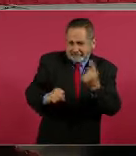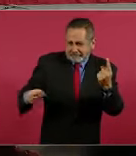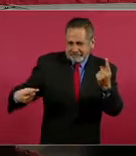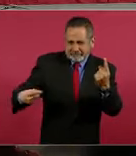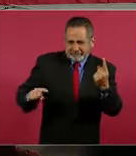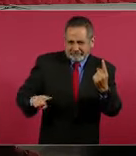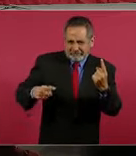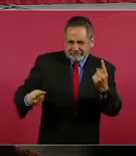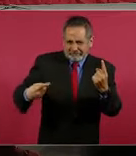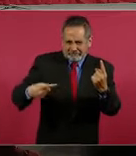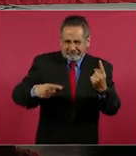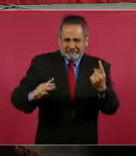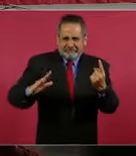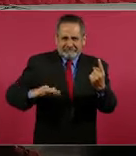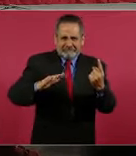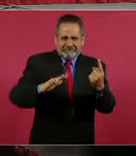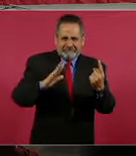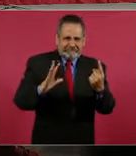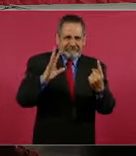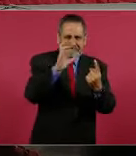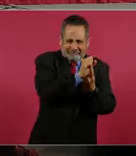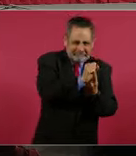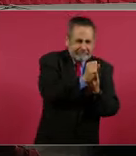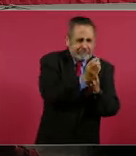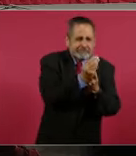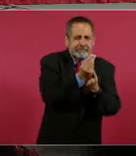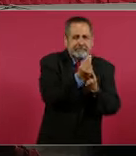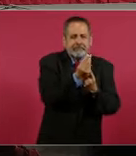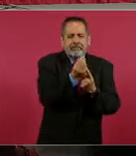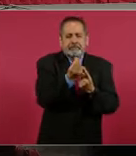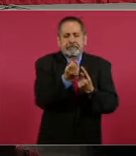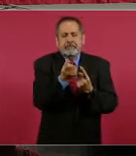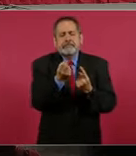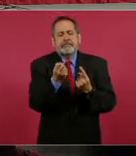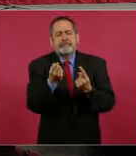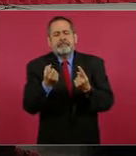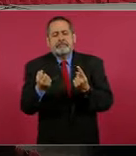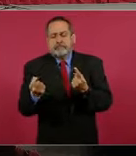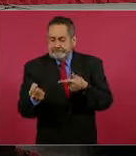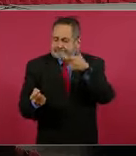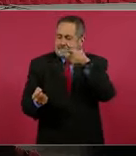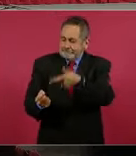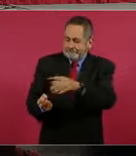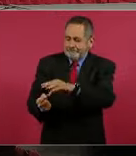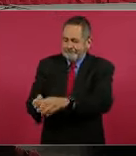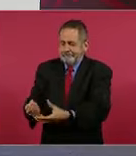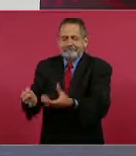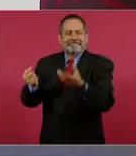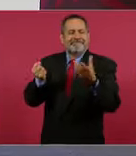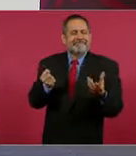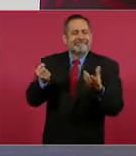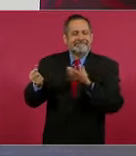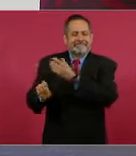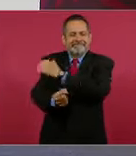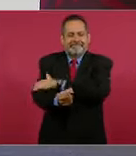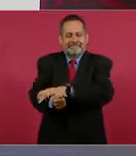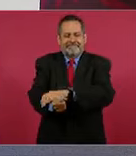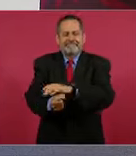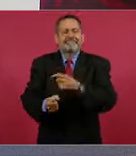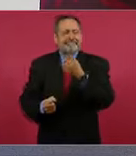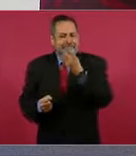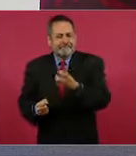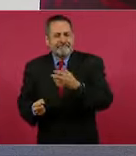Se extendió y lo cogió cariñosamente entre sus dedos. Fue la única manera de hacer que apareciera mi